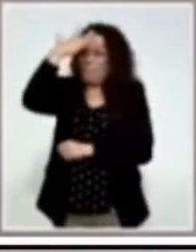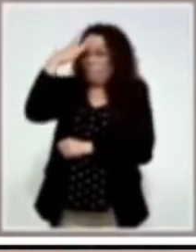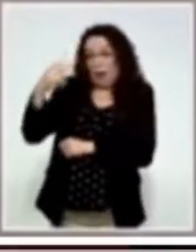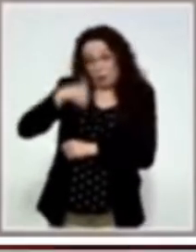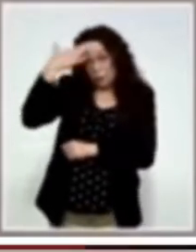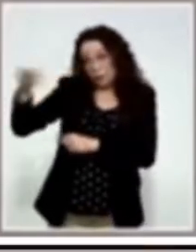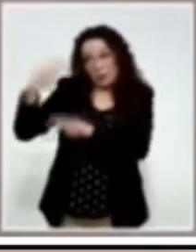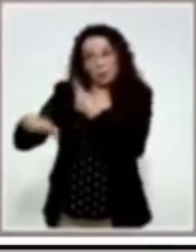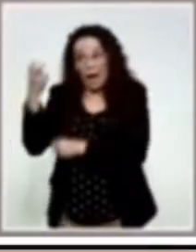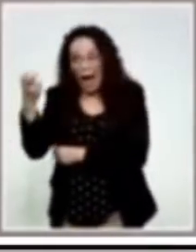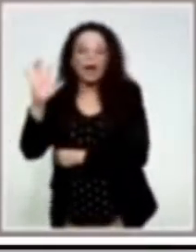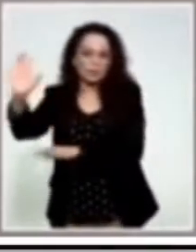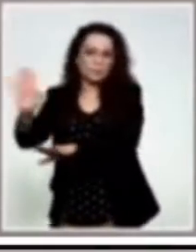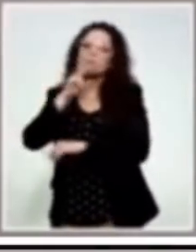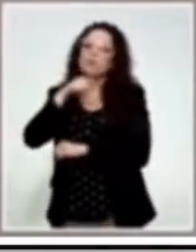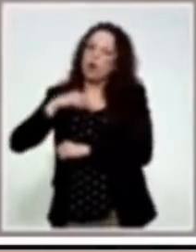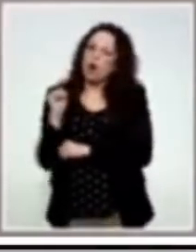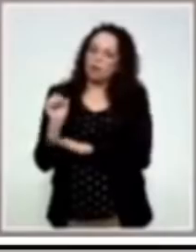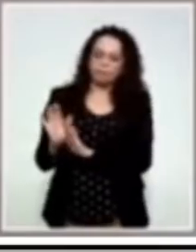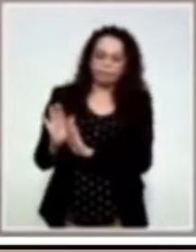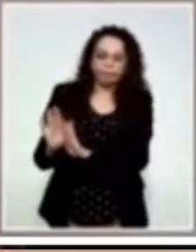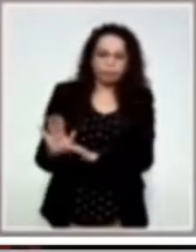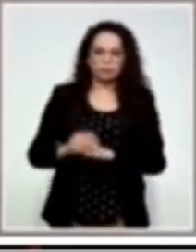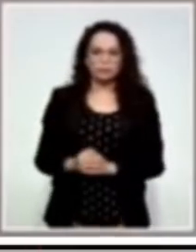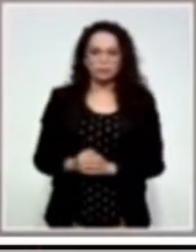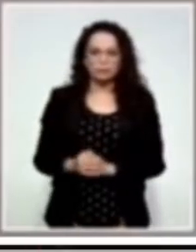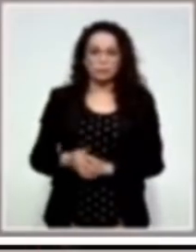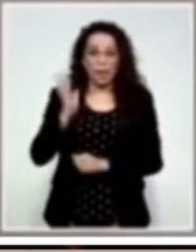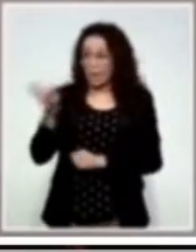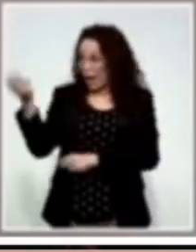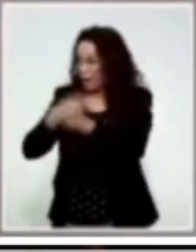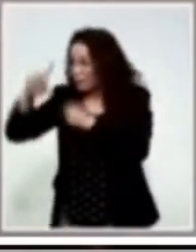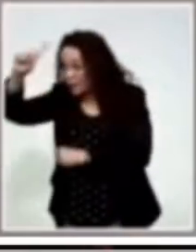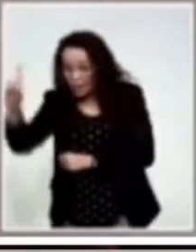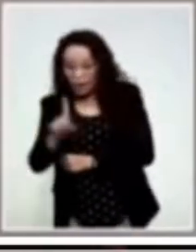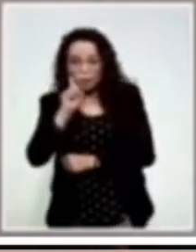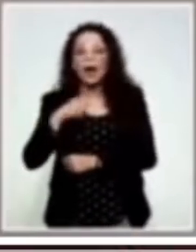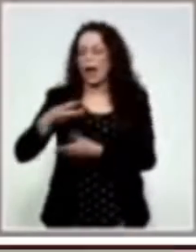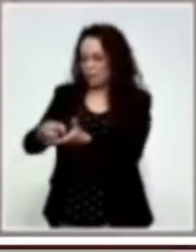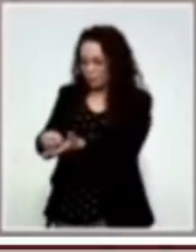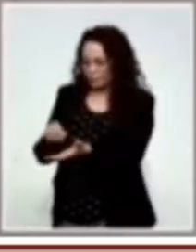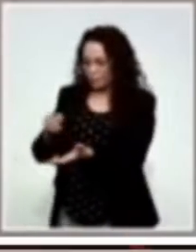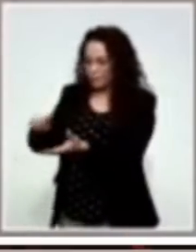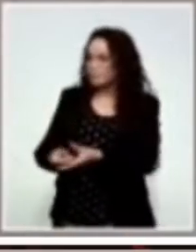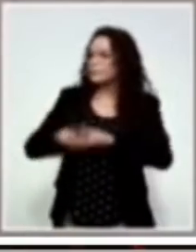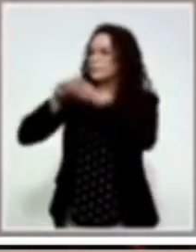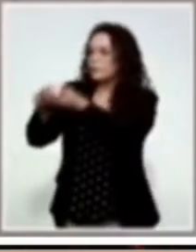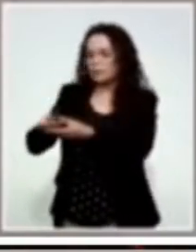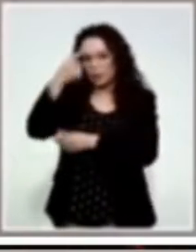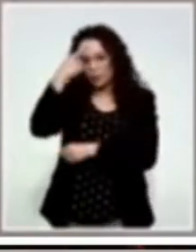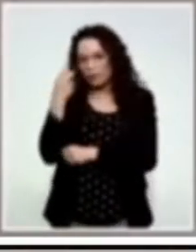ella presentara este proyecto y entonces que se desestimara la acción. Quiero decirles que el ministro